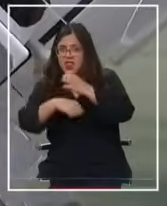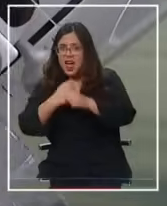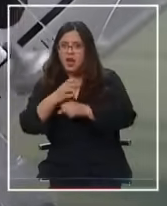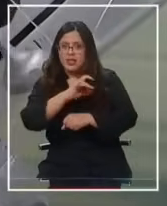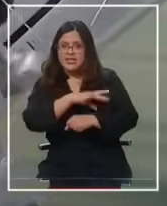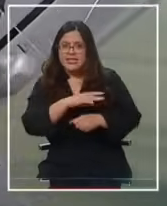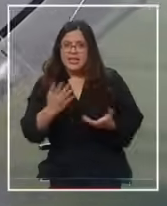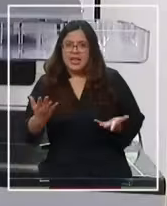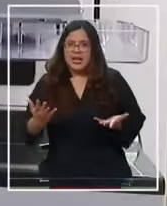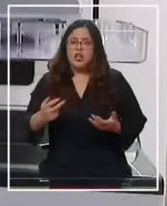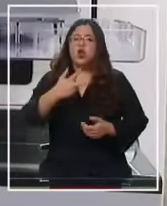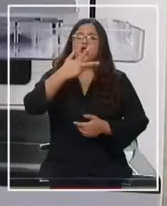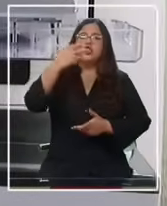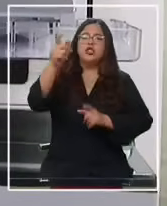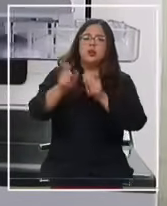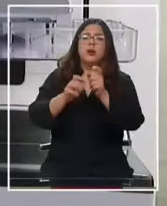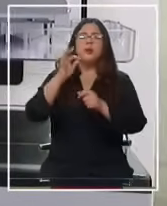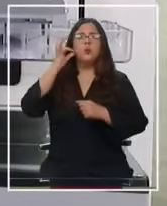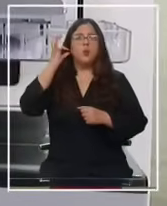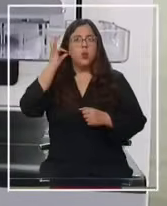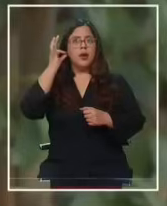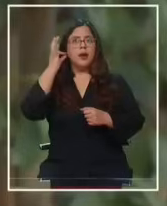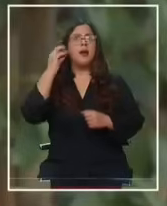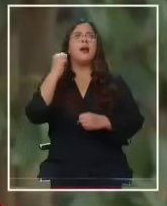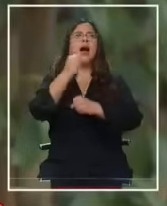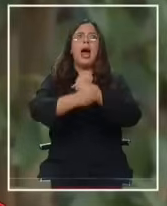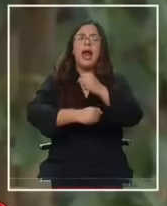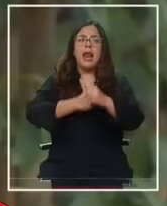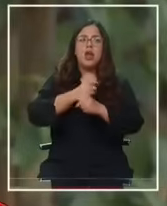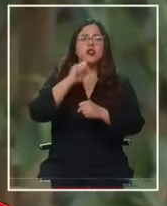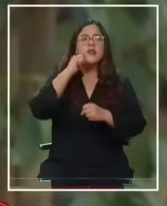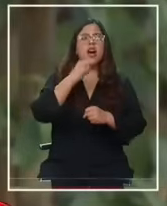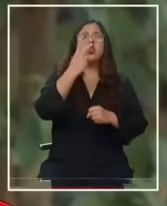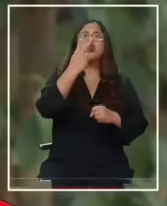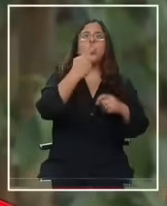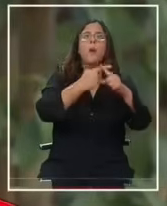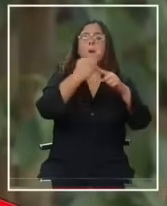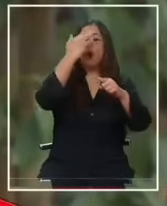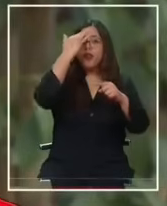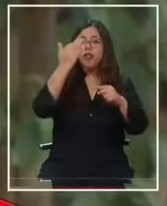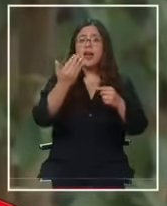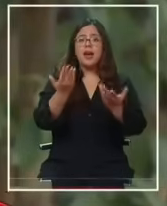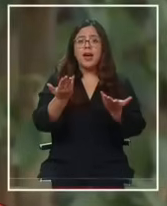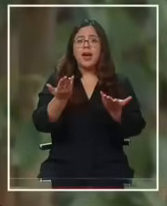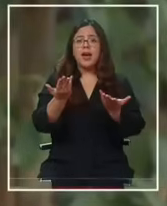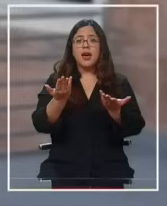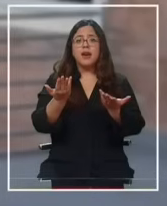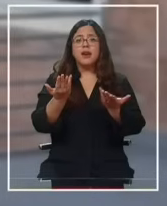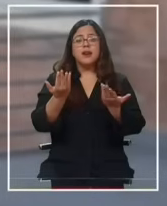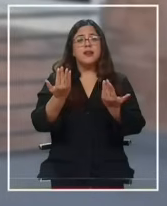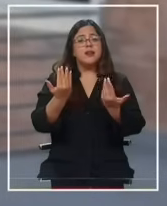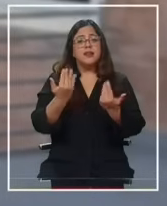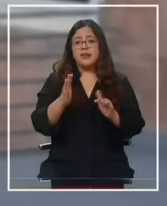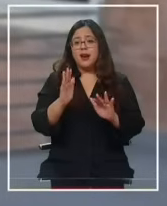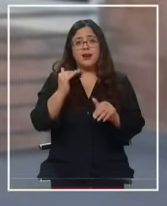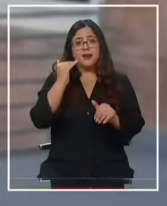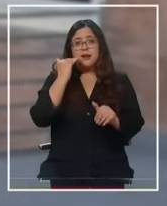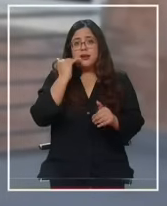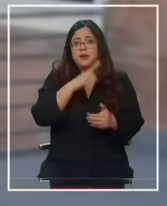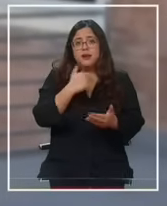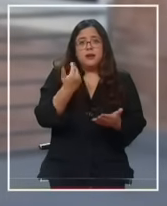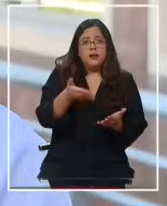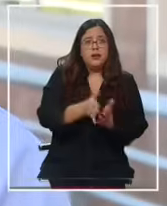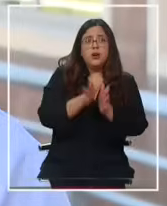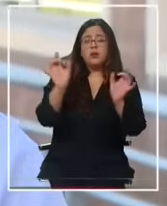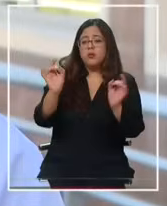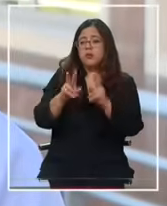en Chile. Son 800 pacientes al año, o sea, 2 por día están recibiendo esta sentencia de muerte. Vamos a encontrarnos probablemente